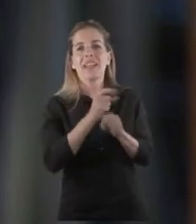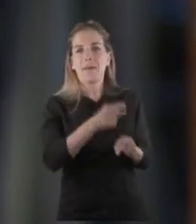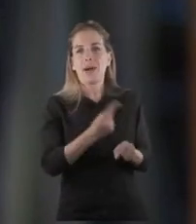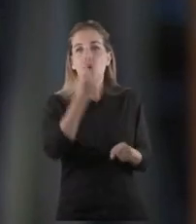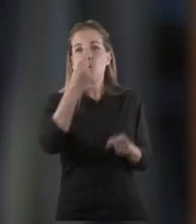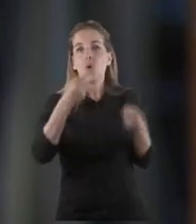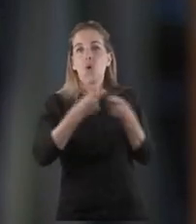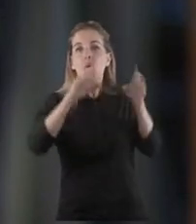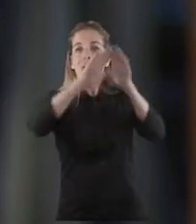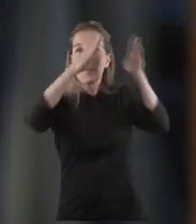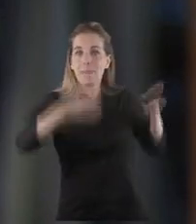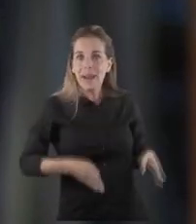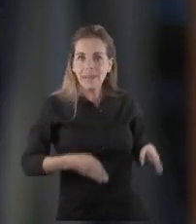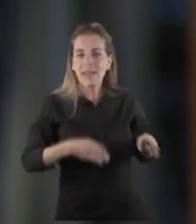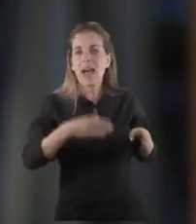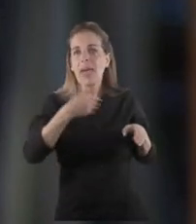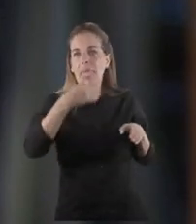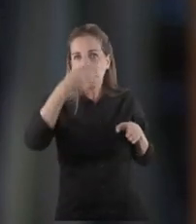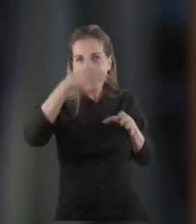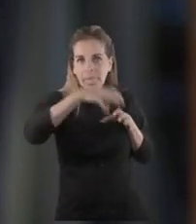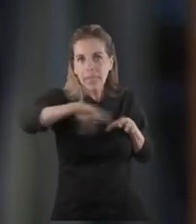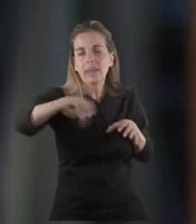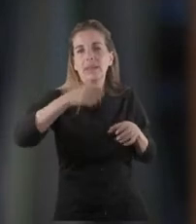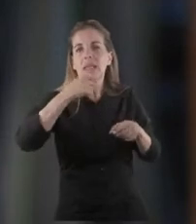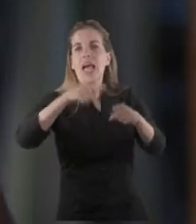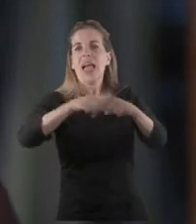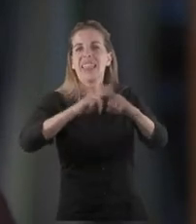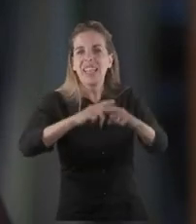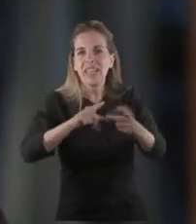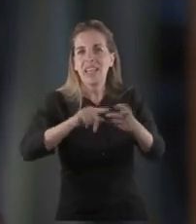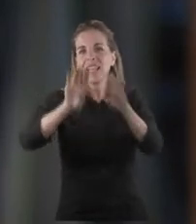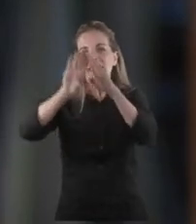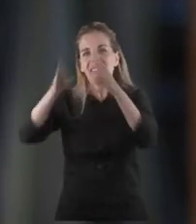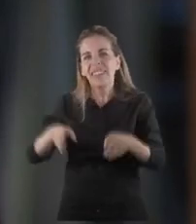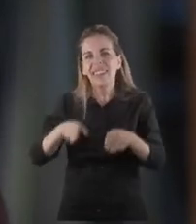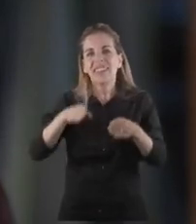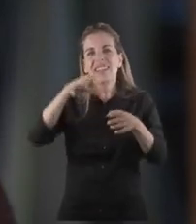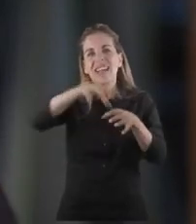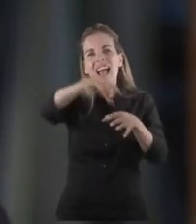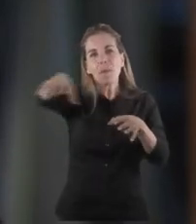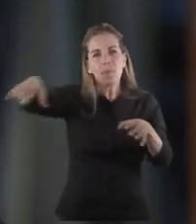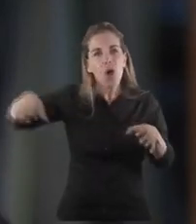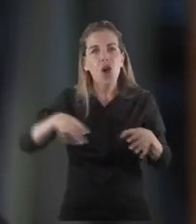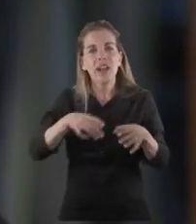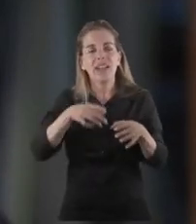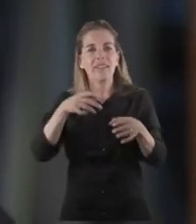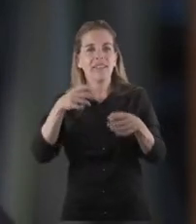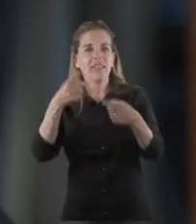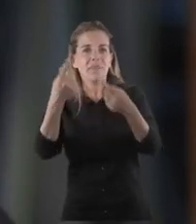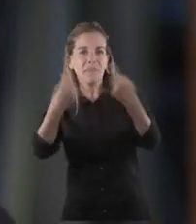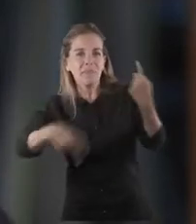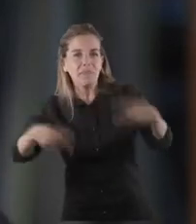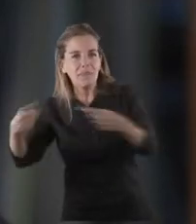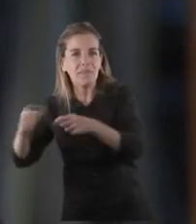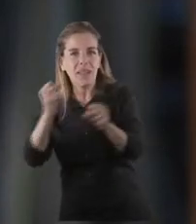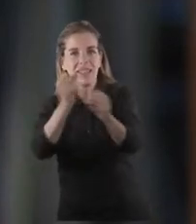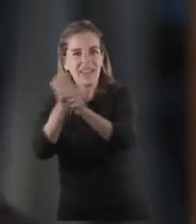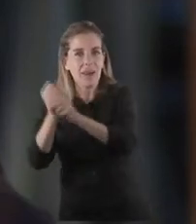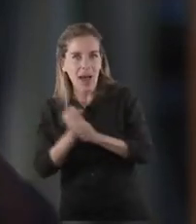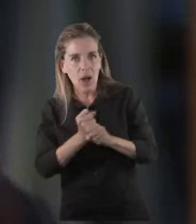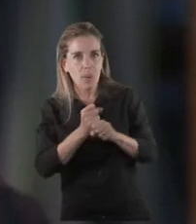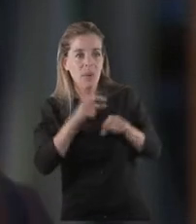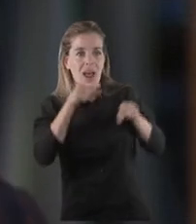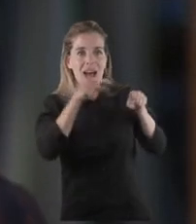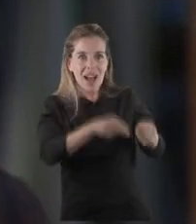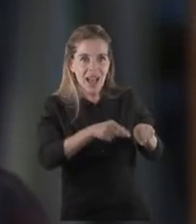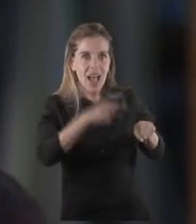salen talleres, salen galponcitos, en donde se tercerizan los trabajos y en donde, para bien